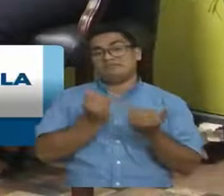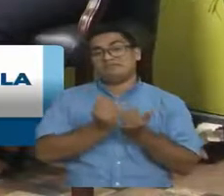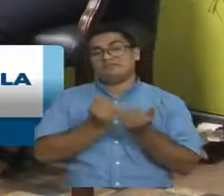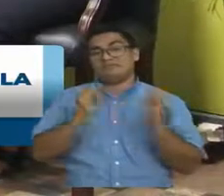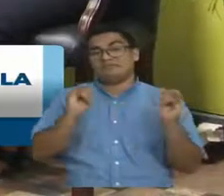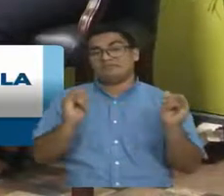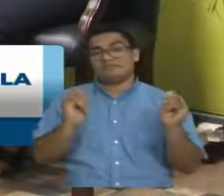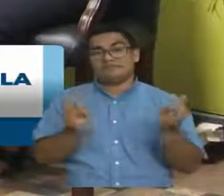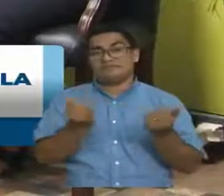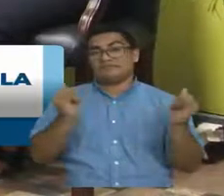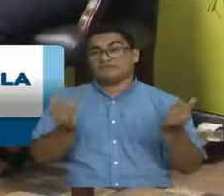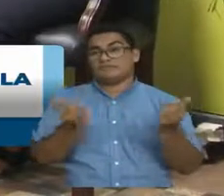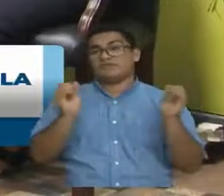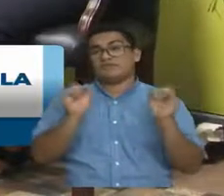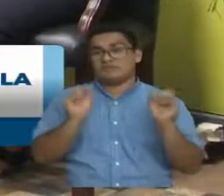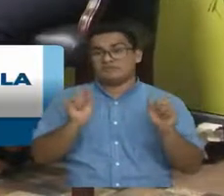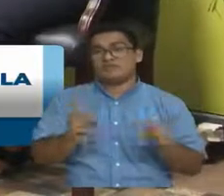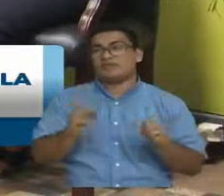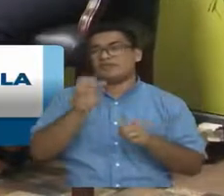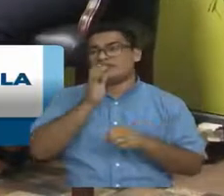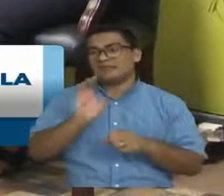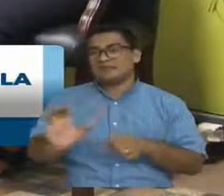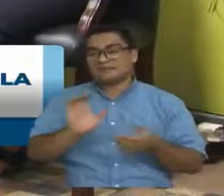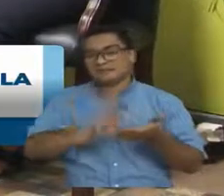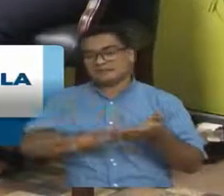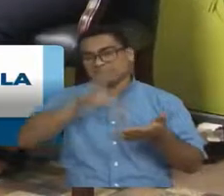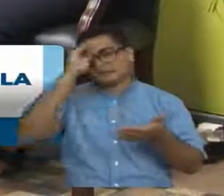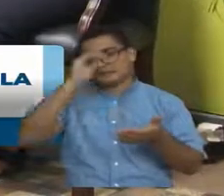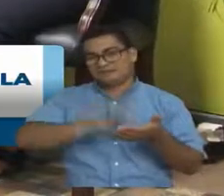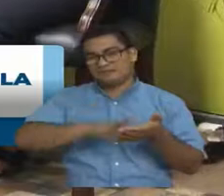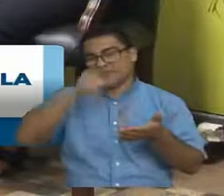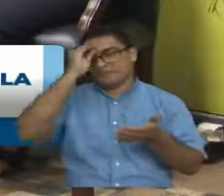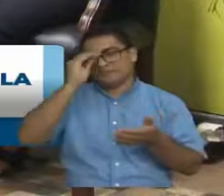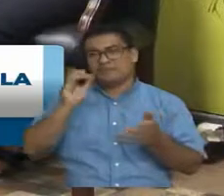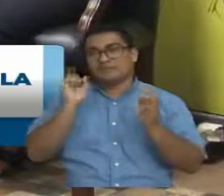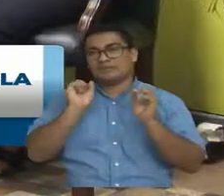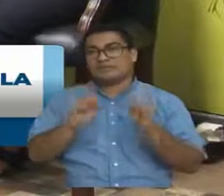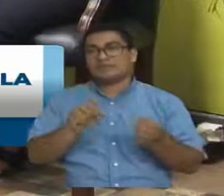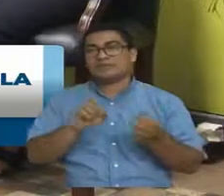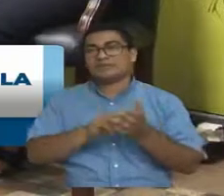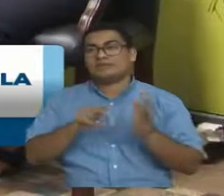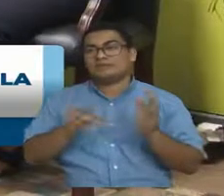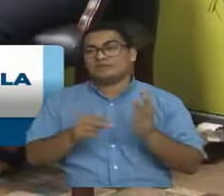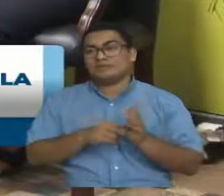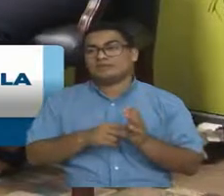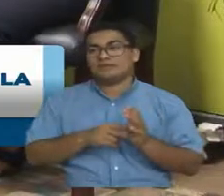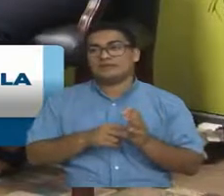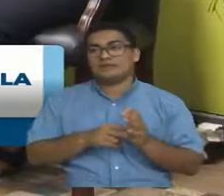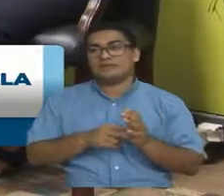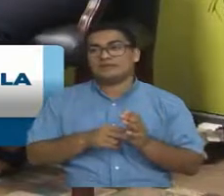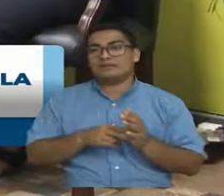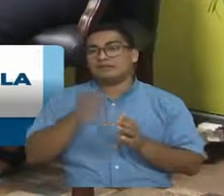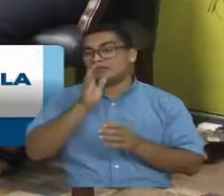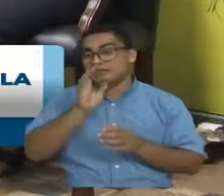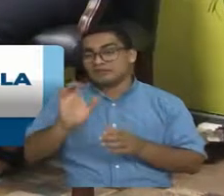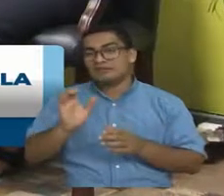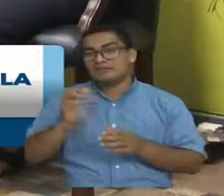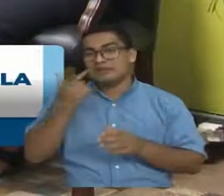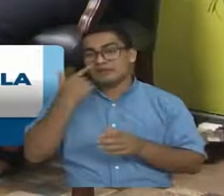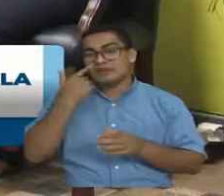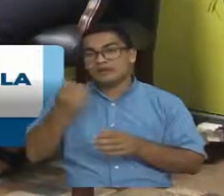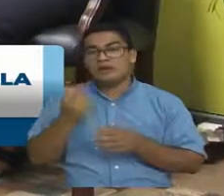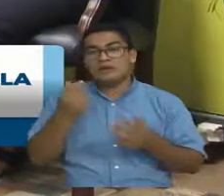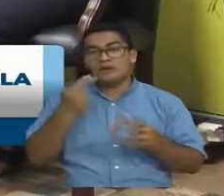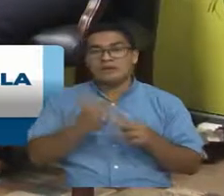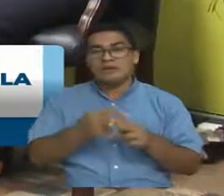y eso es un juego en realidad que sirve para estimular al niño de tres tempranas reconocer qué tipo de